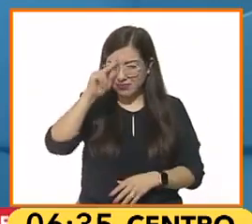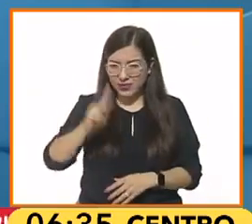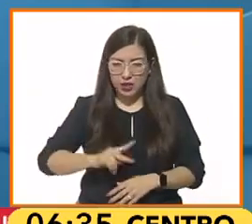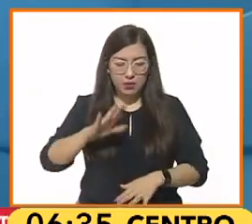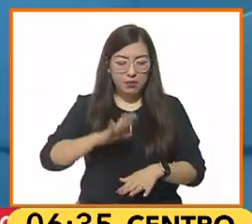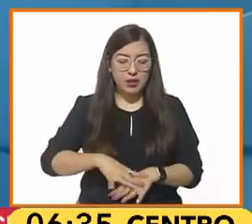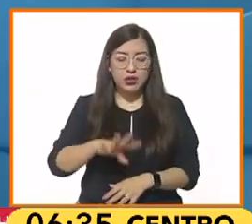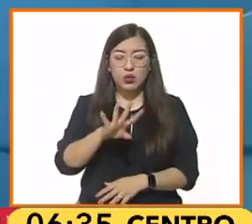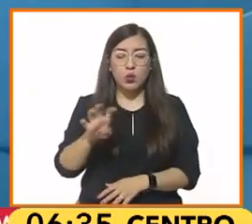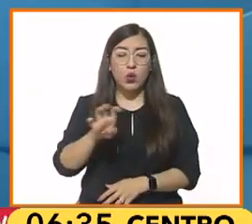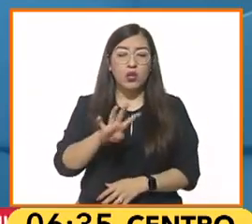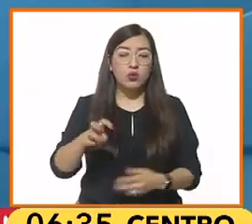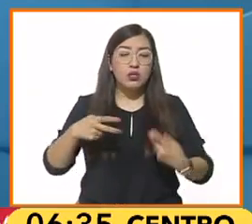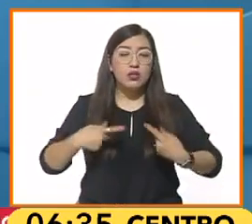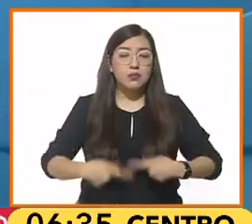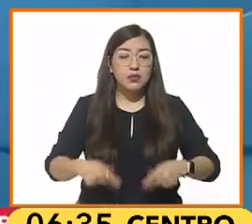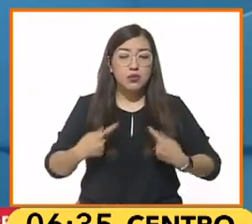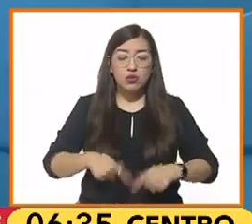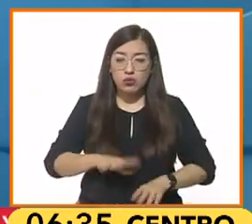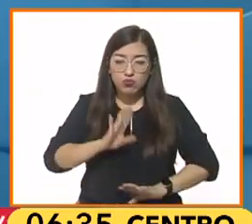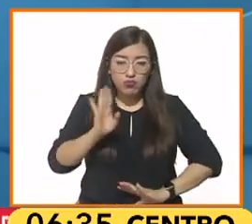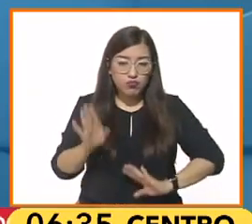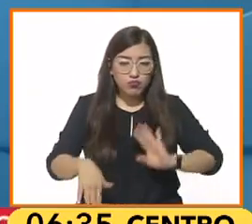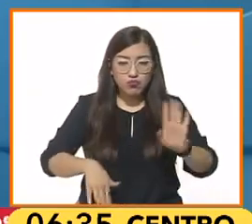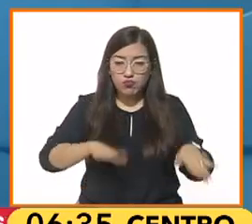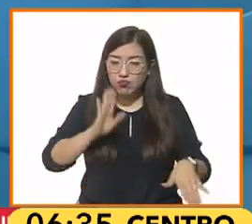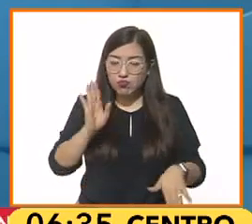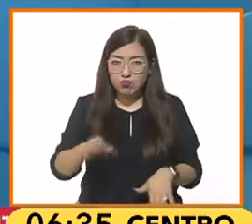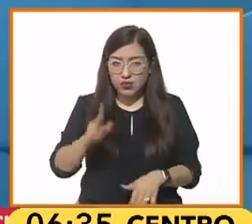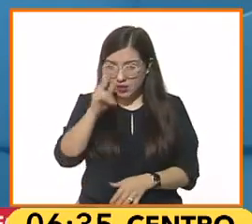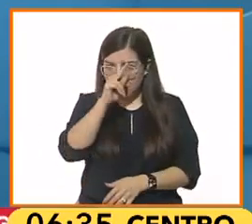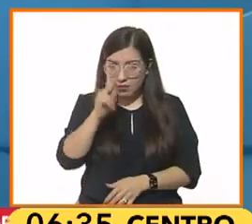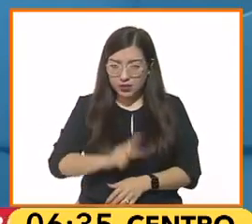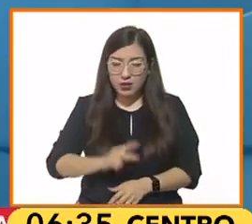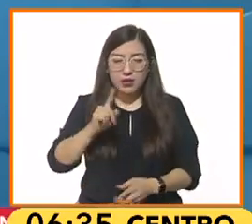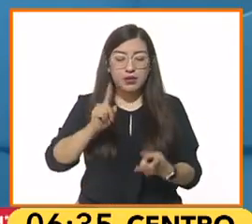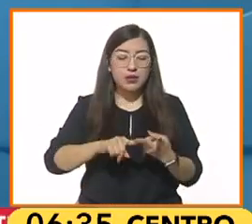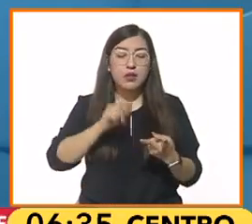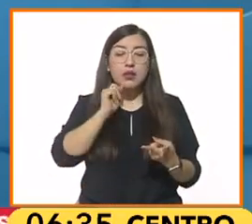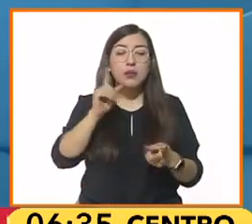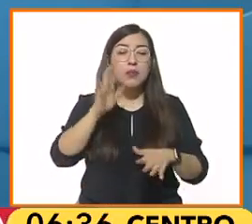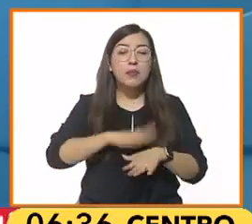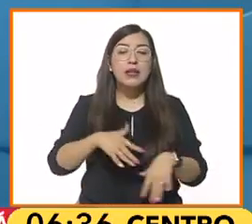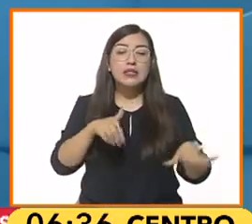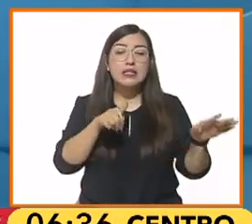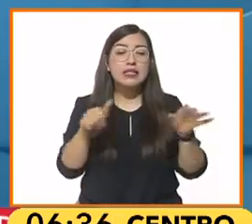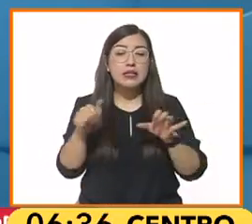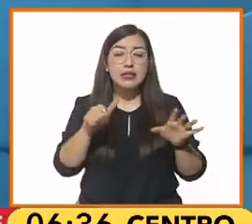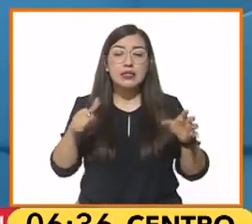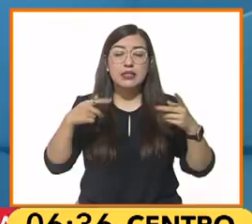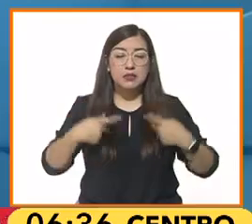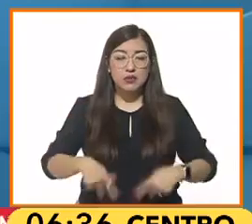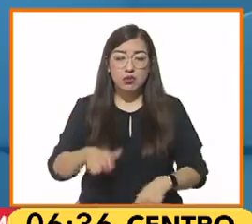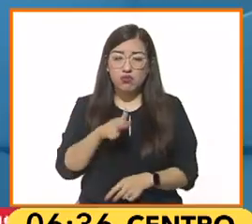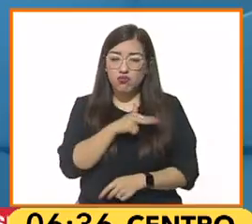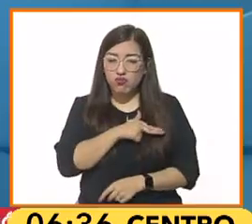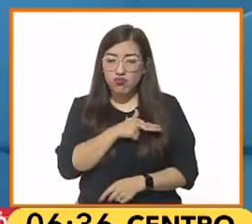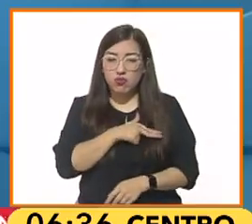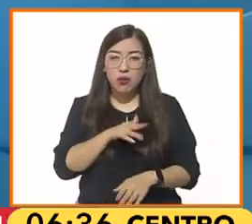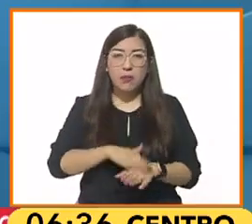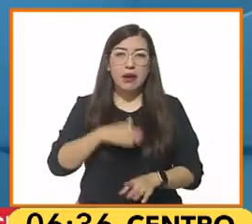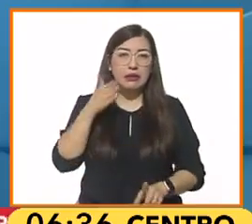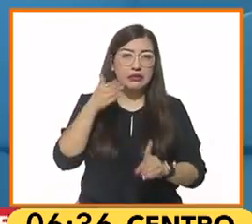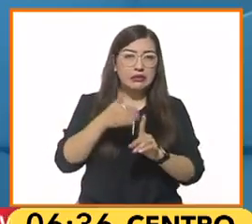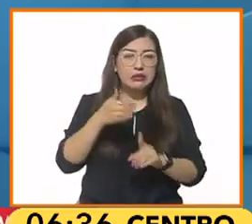400 personas fallecidas en una sola ofensiva, más de 600 heridas, particularmente pues niñas y